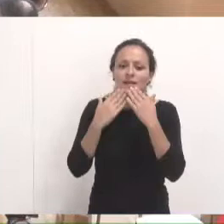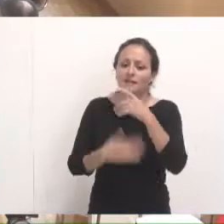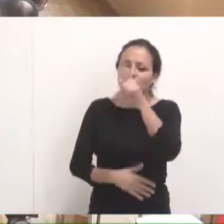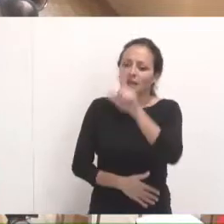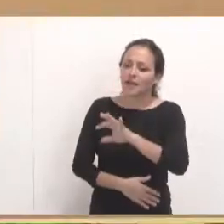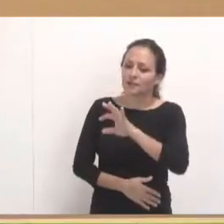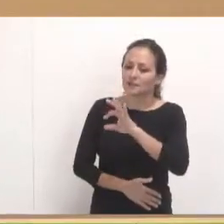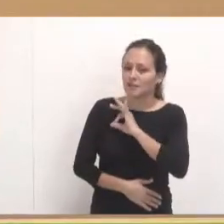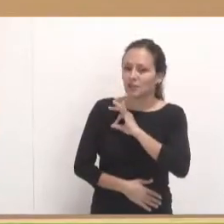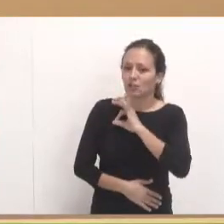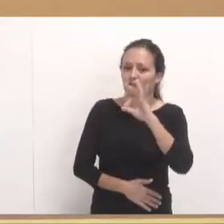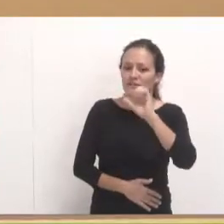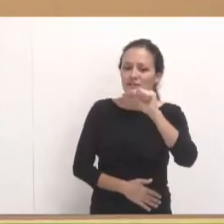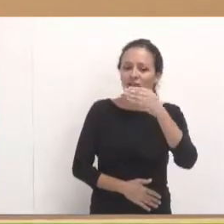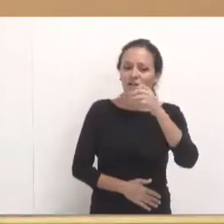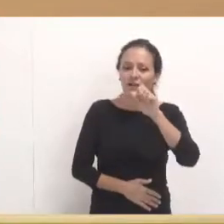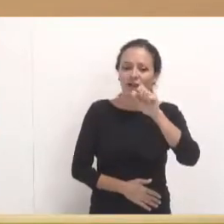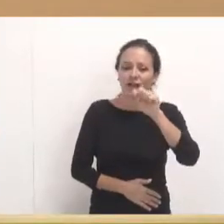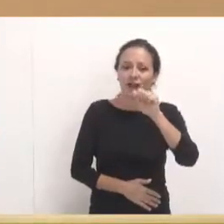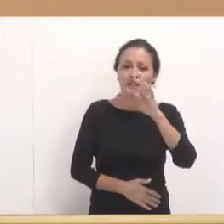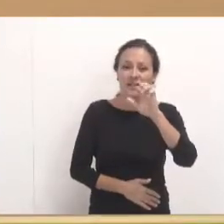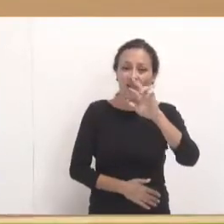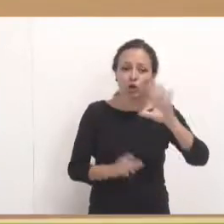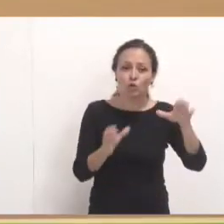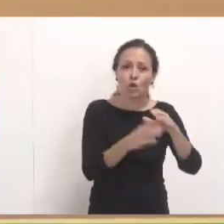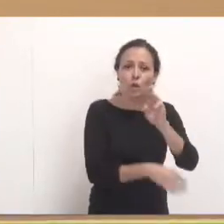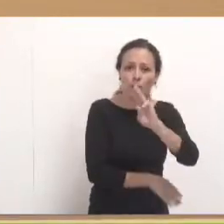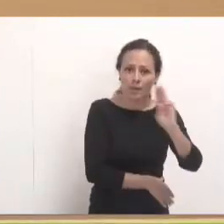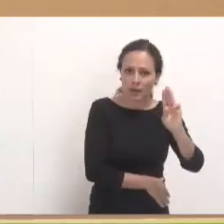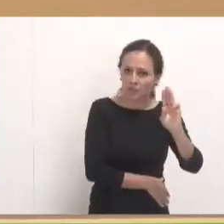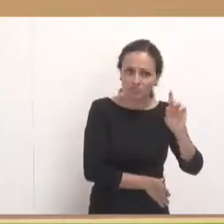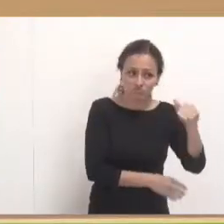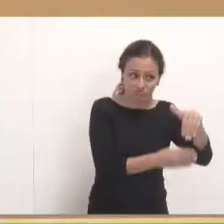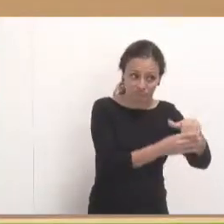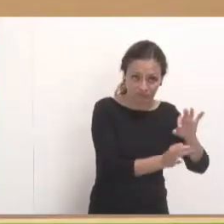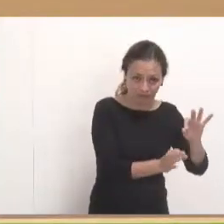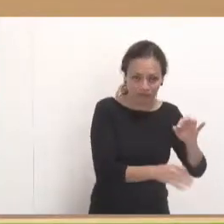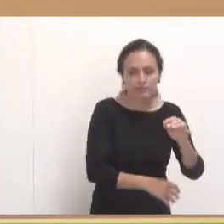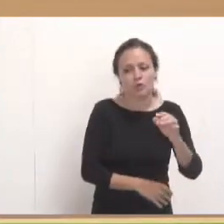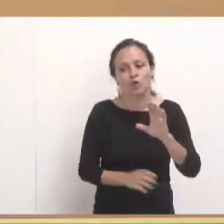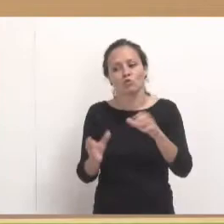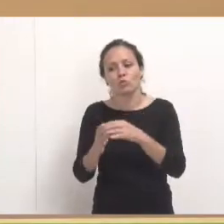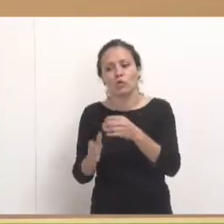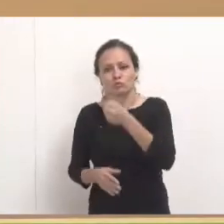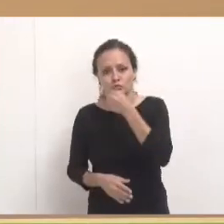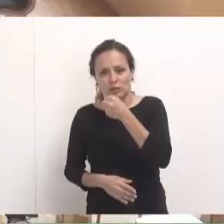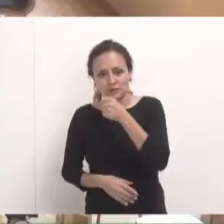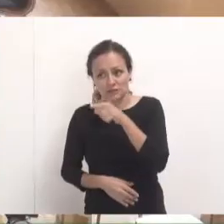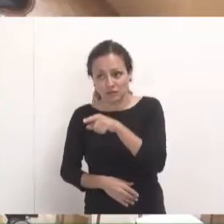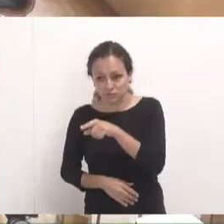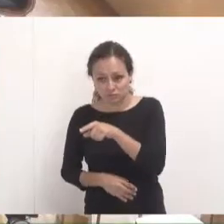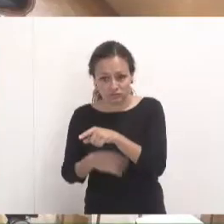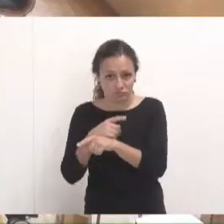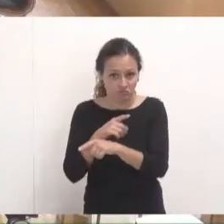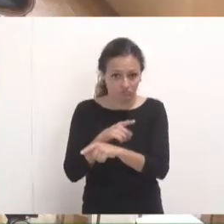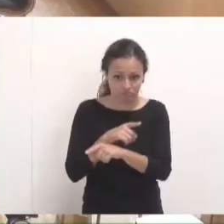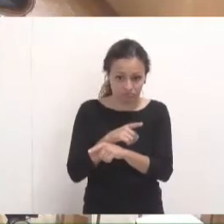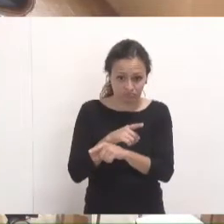Grupo del Partido Popular, no interviene. Grupo Socialista. Bien, para continuar.